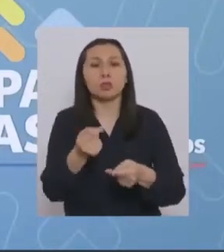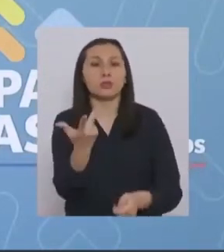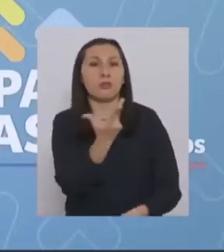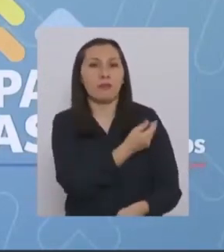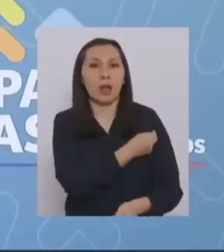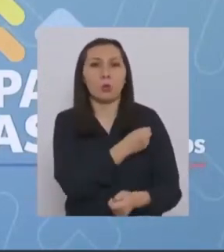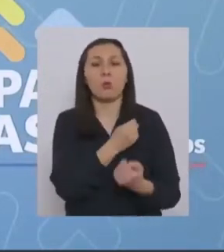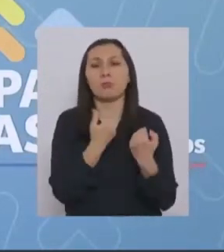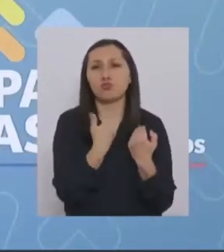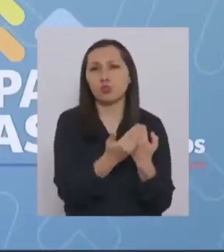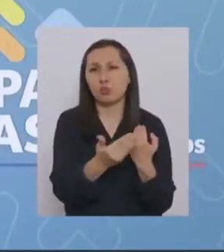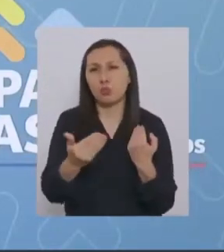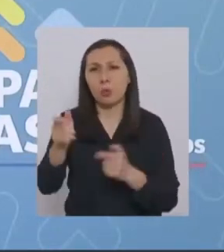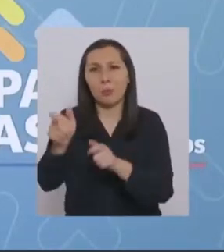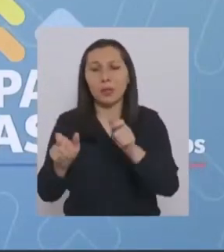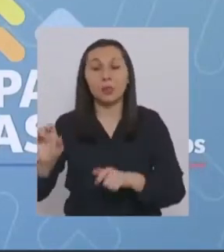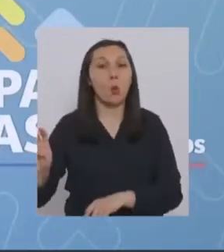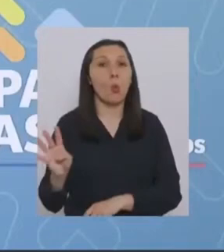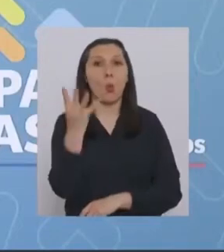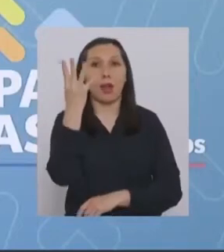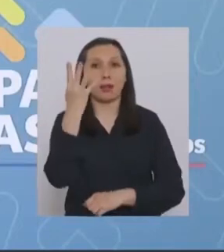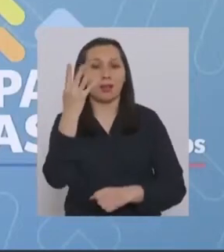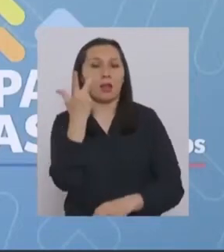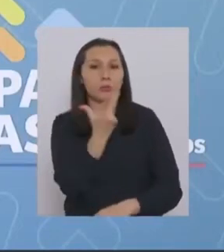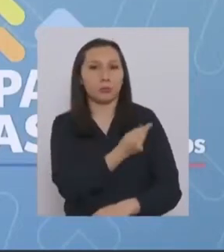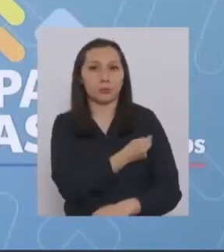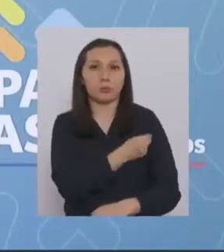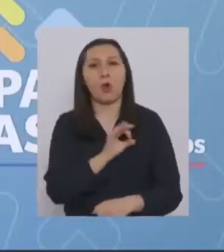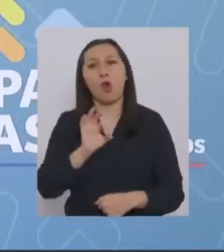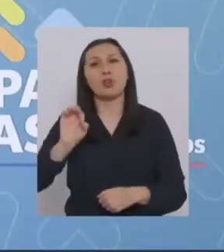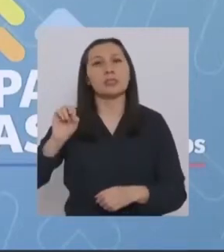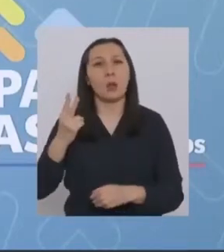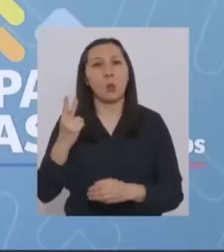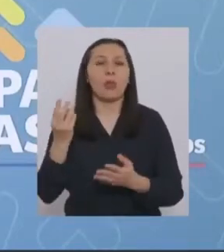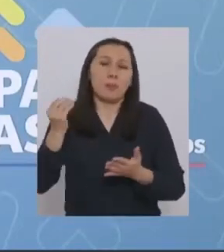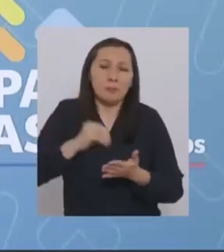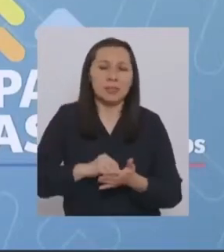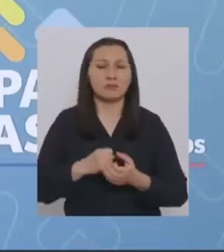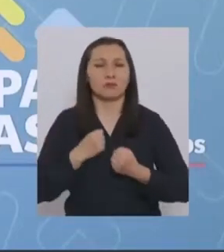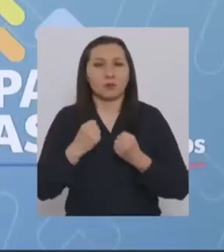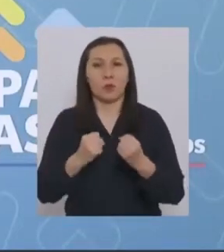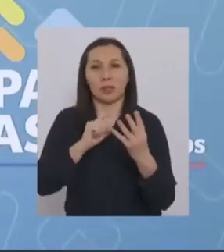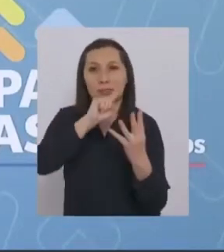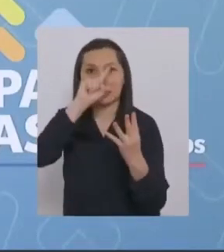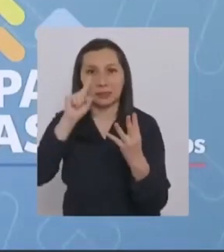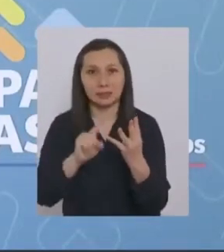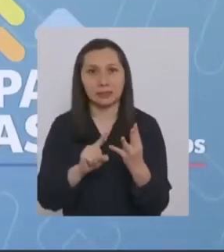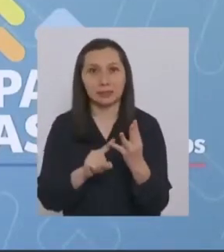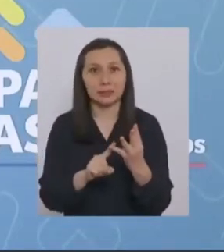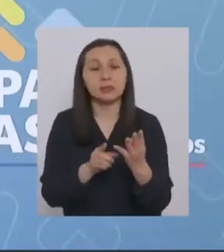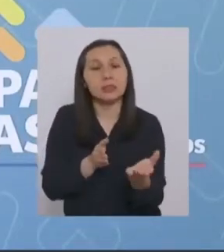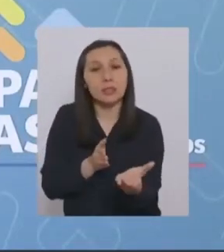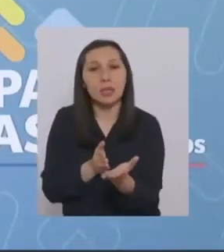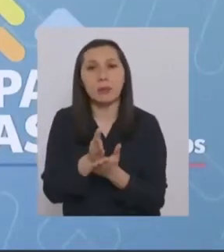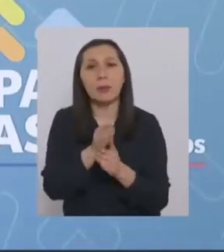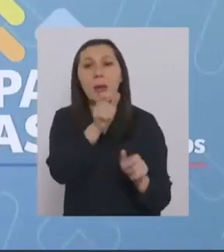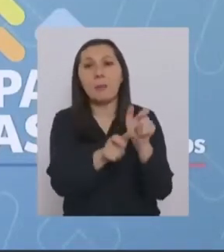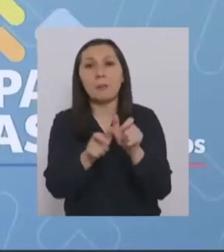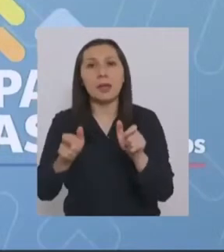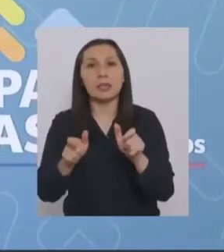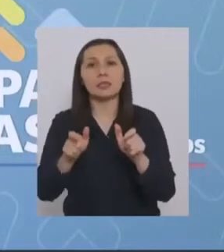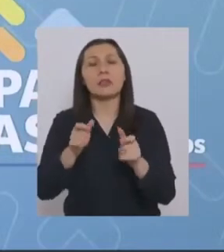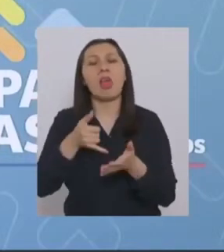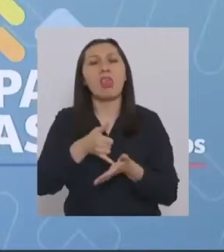masivo con una cuarta dosis o una segunda dosis de refuerzo que va a comenzar con las personas